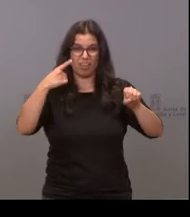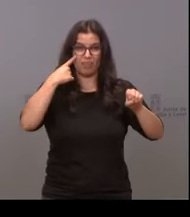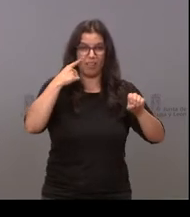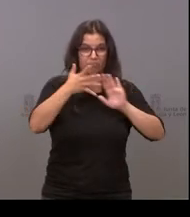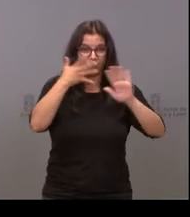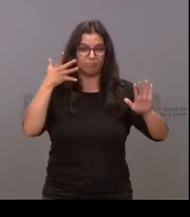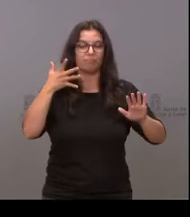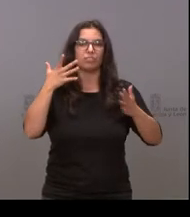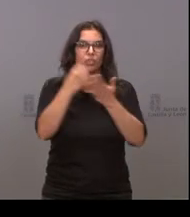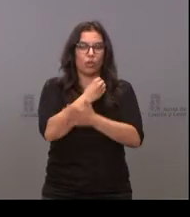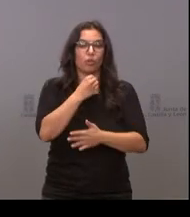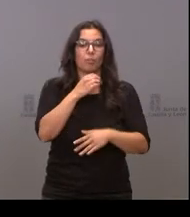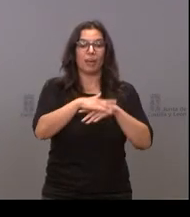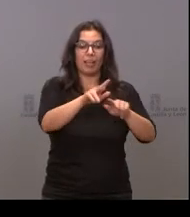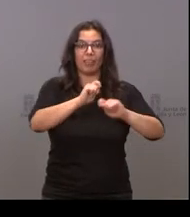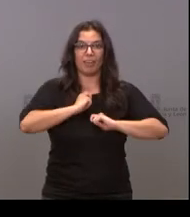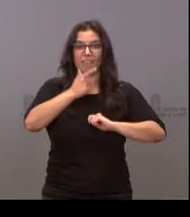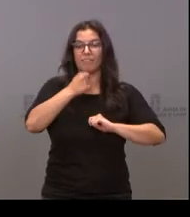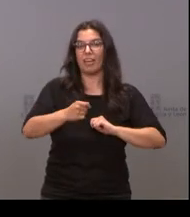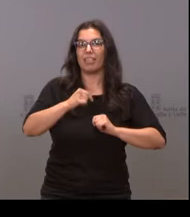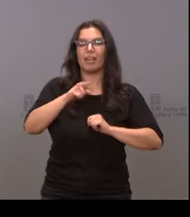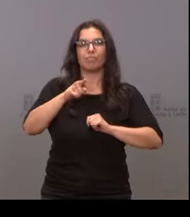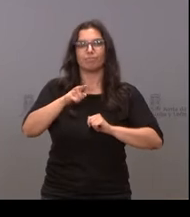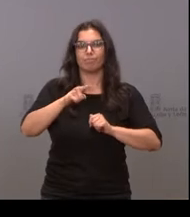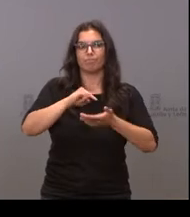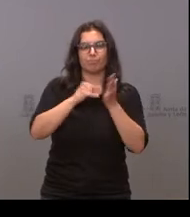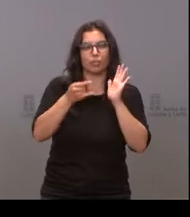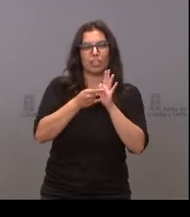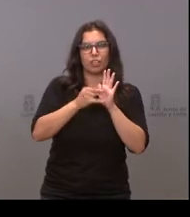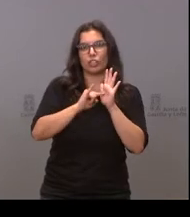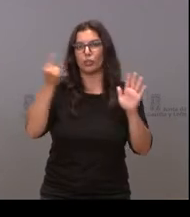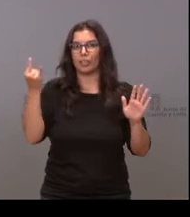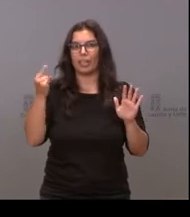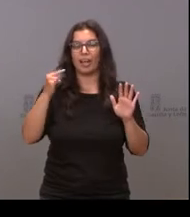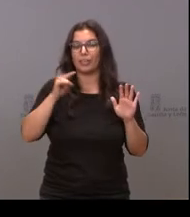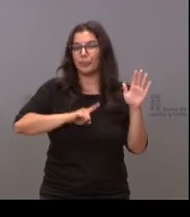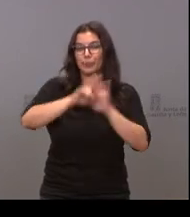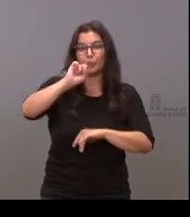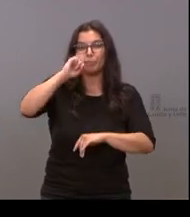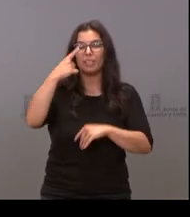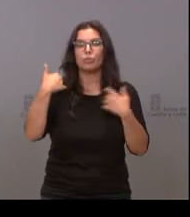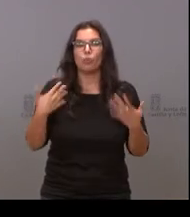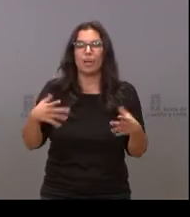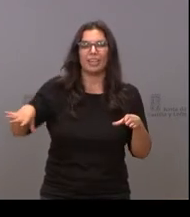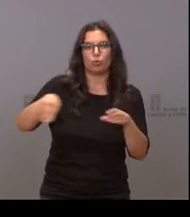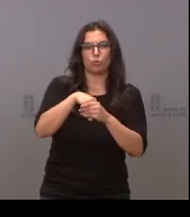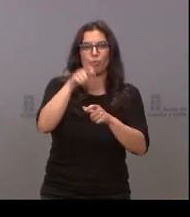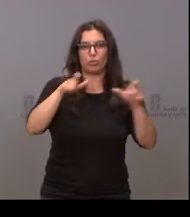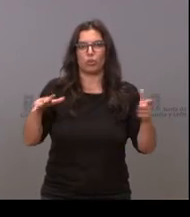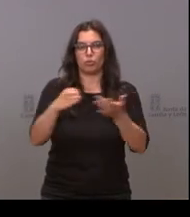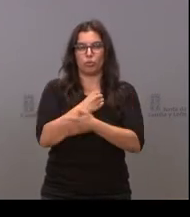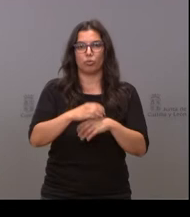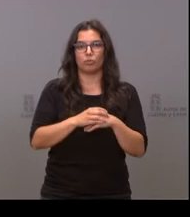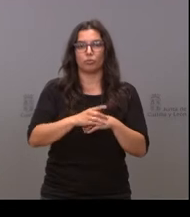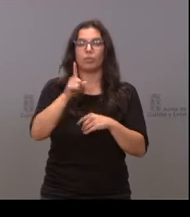que nos permita desarrollar el que para mí es el mayor potencial de la tecnología la inclusión de todas las personas seguimos impulsando el